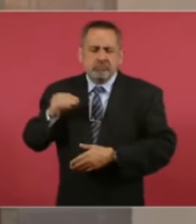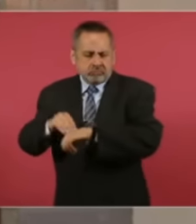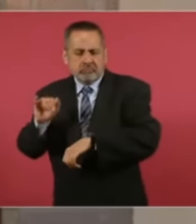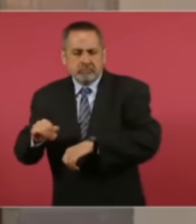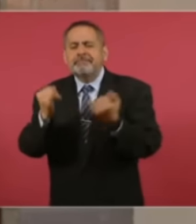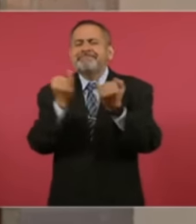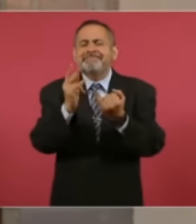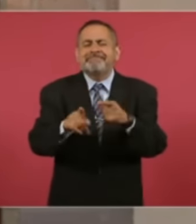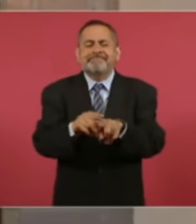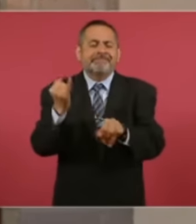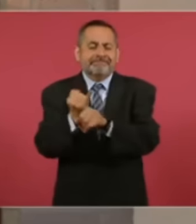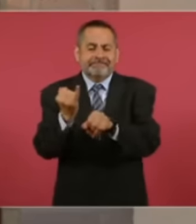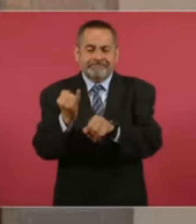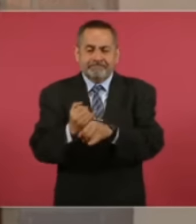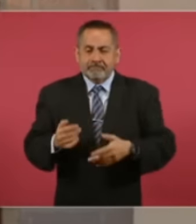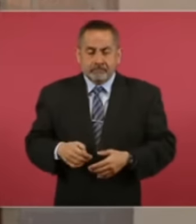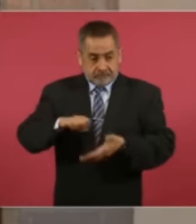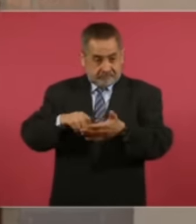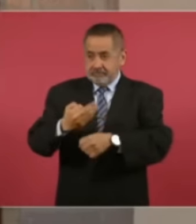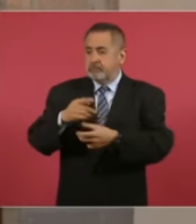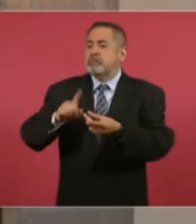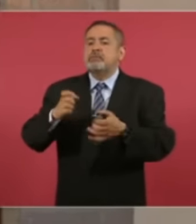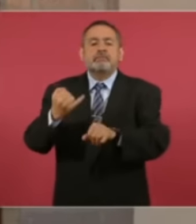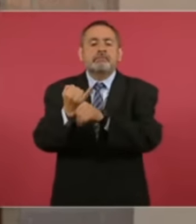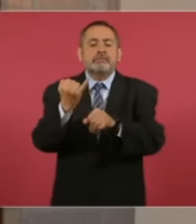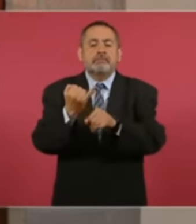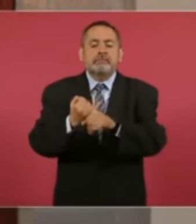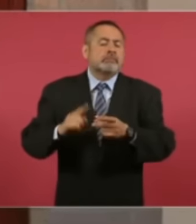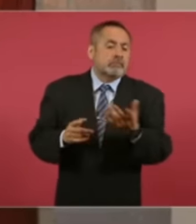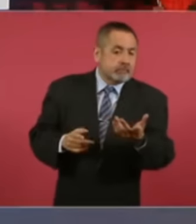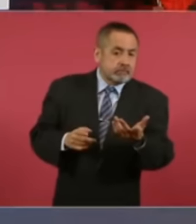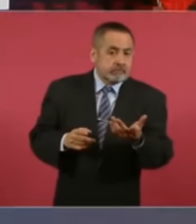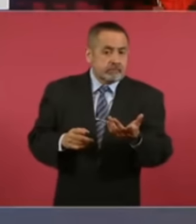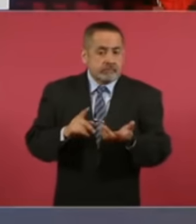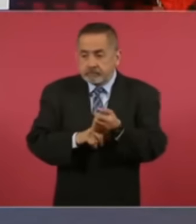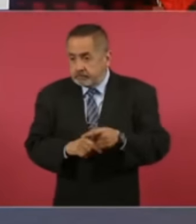mismo. Donde hay internet, en donde hay